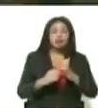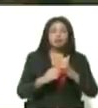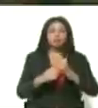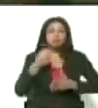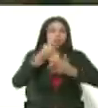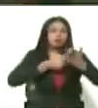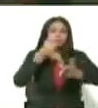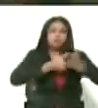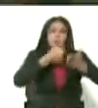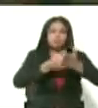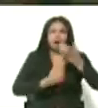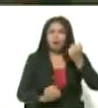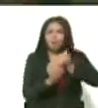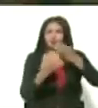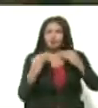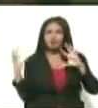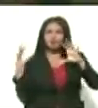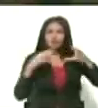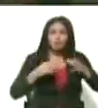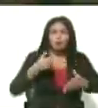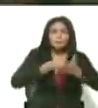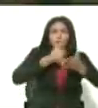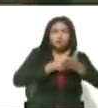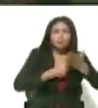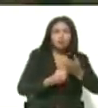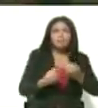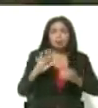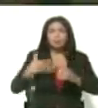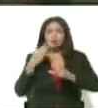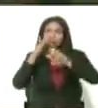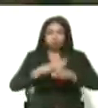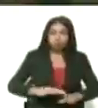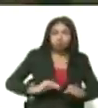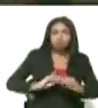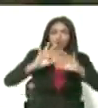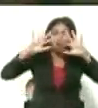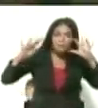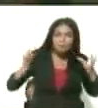a combatir esta pandemia. Pero también, en un segundo